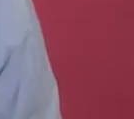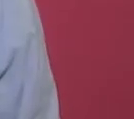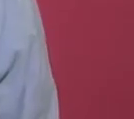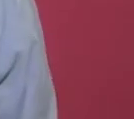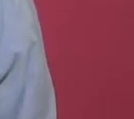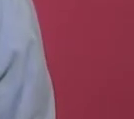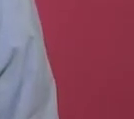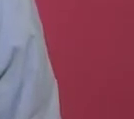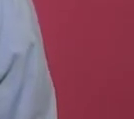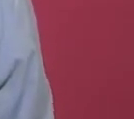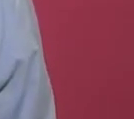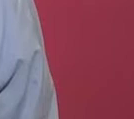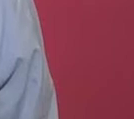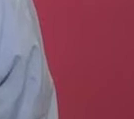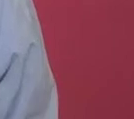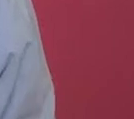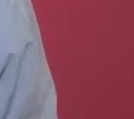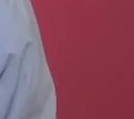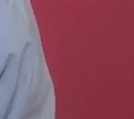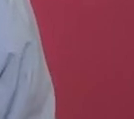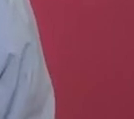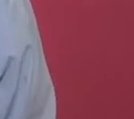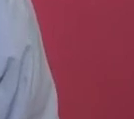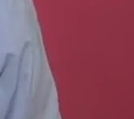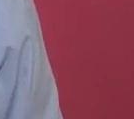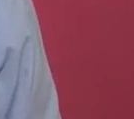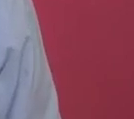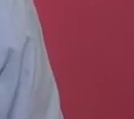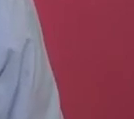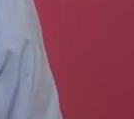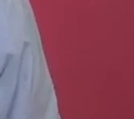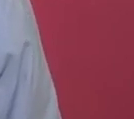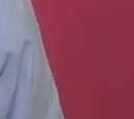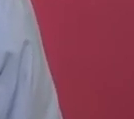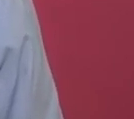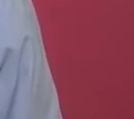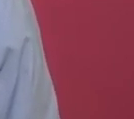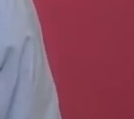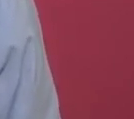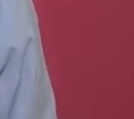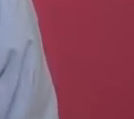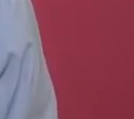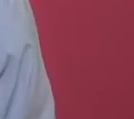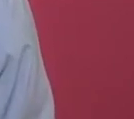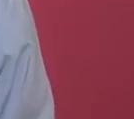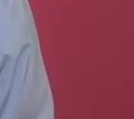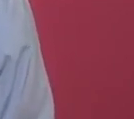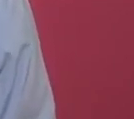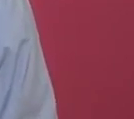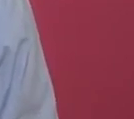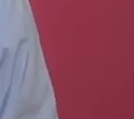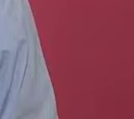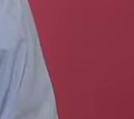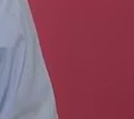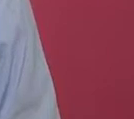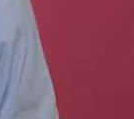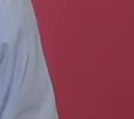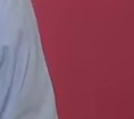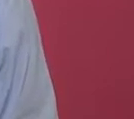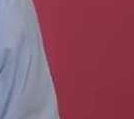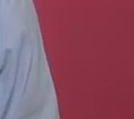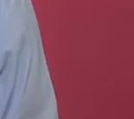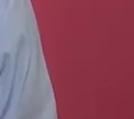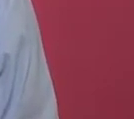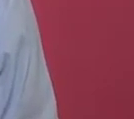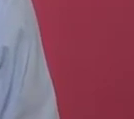año, no, es hasta el fin. Si usted persevera hasta el fin, seremos salvos. Si usted persevera hasta el fin, será